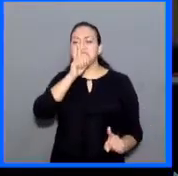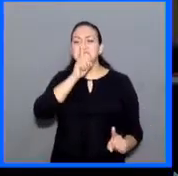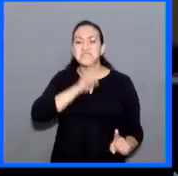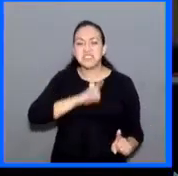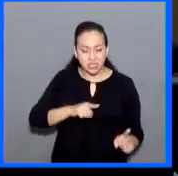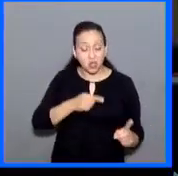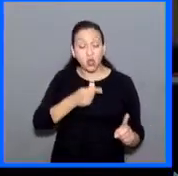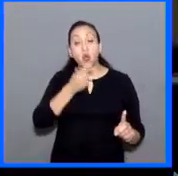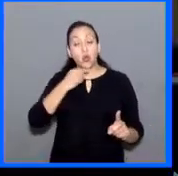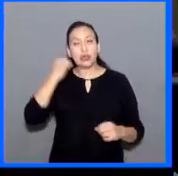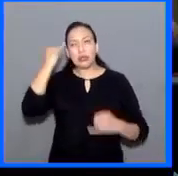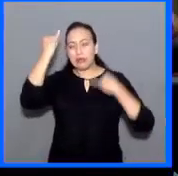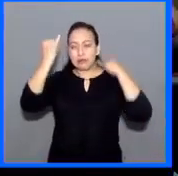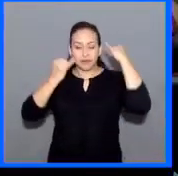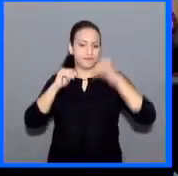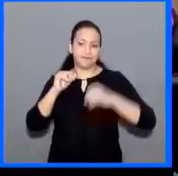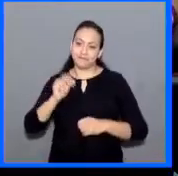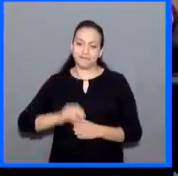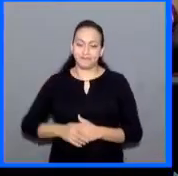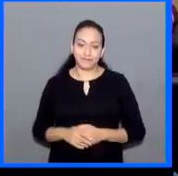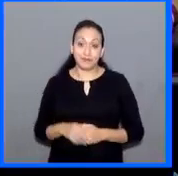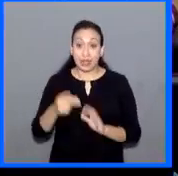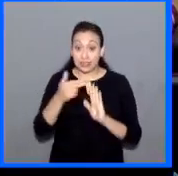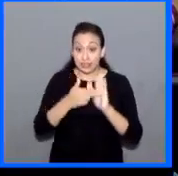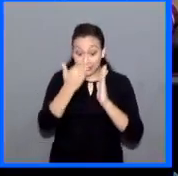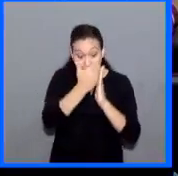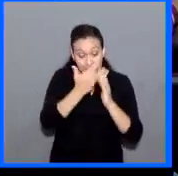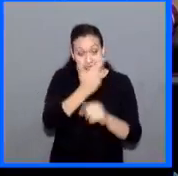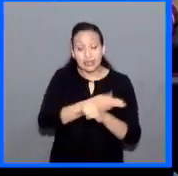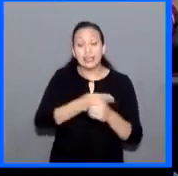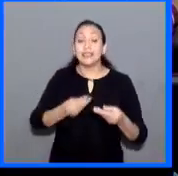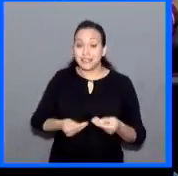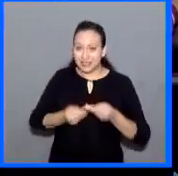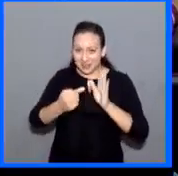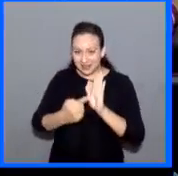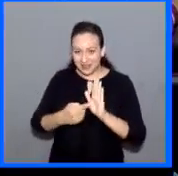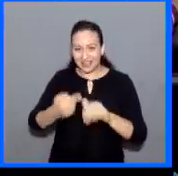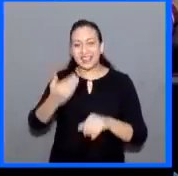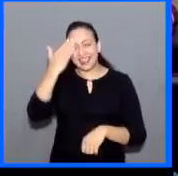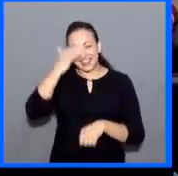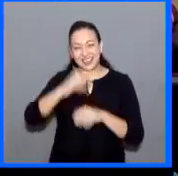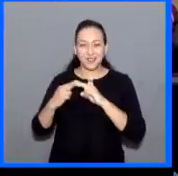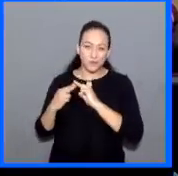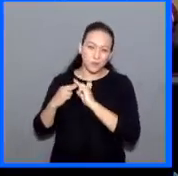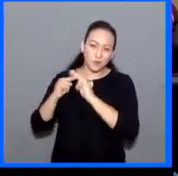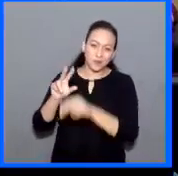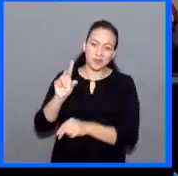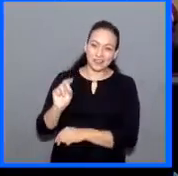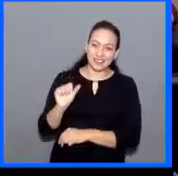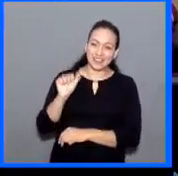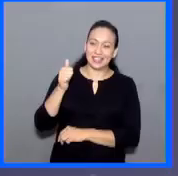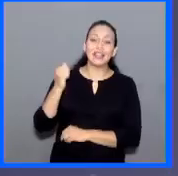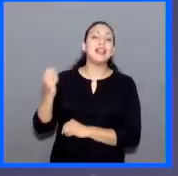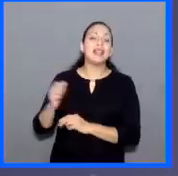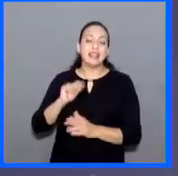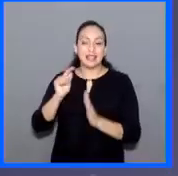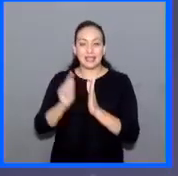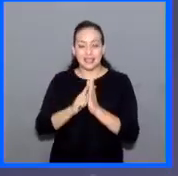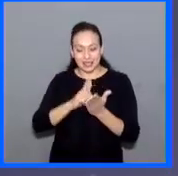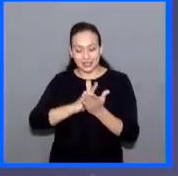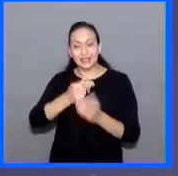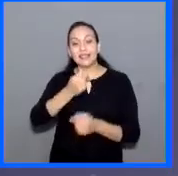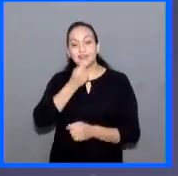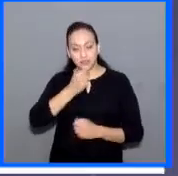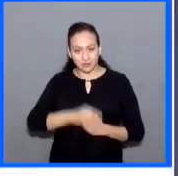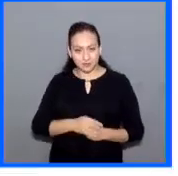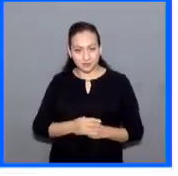de herramientas procesales fue presentado en la conmemoración del 36 aniversario de la Convención sobre los Derechos del Niño y está